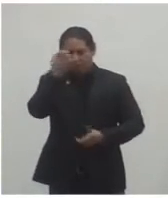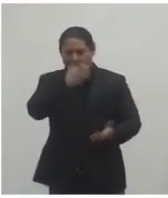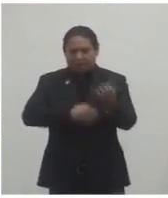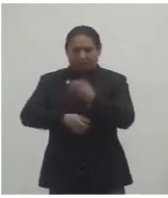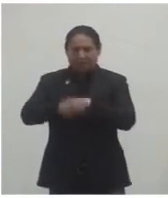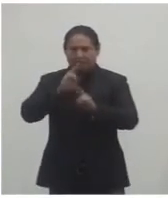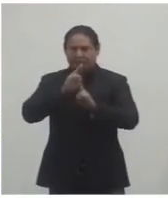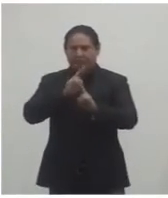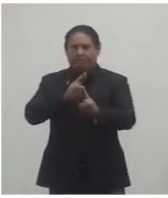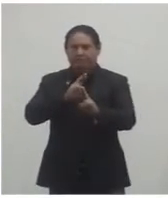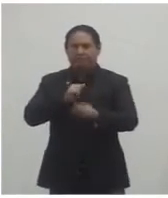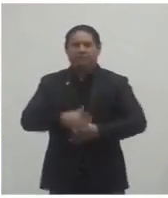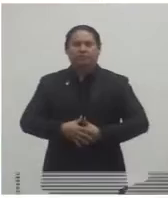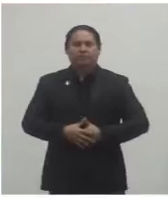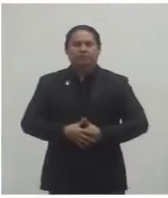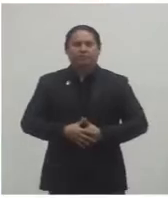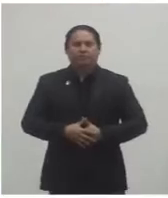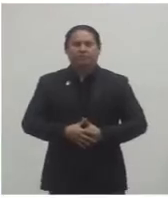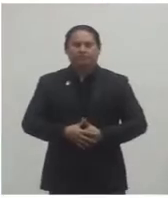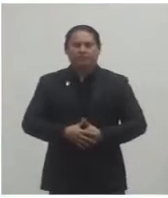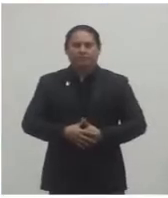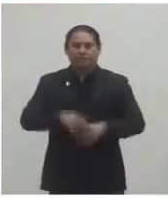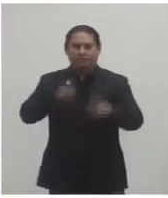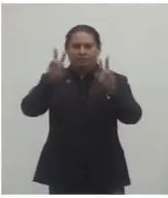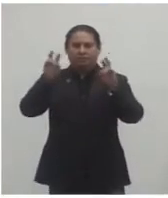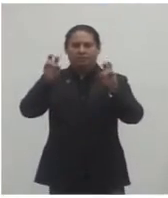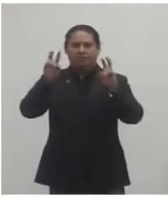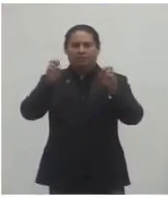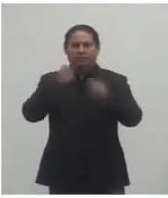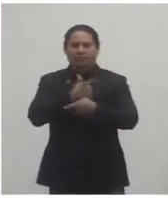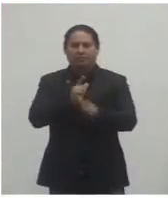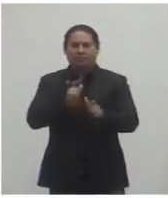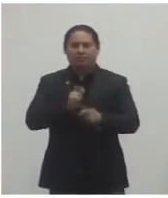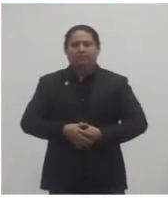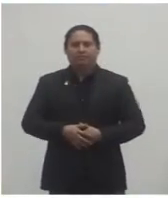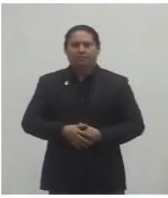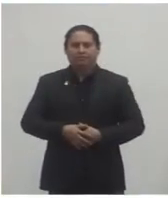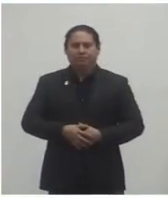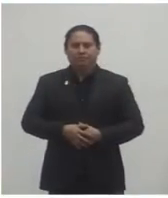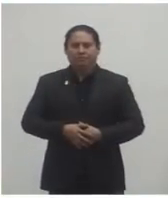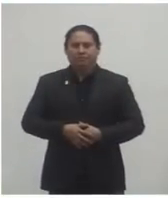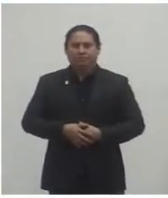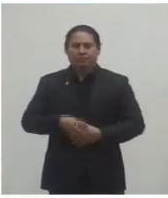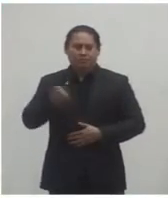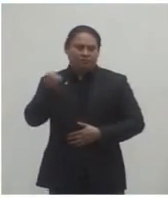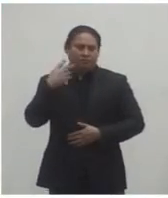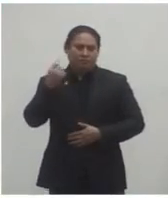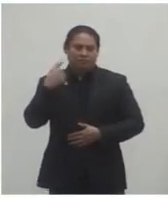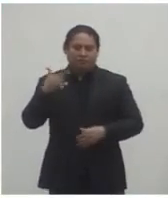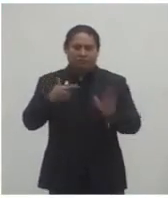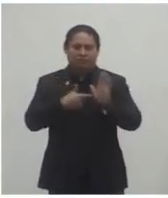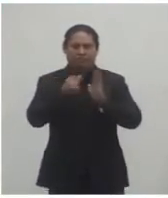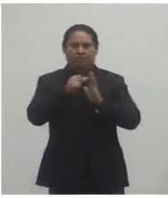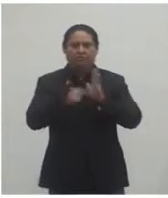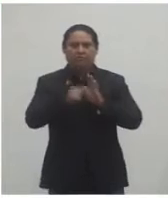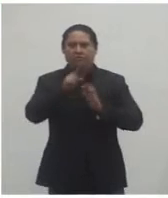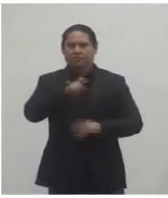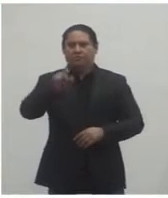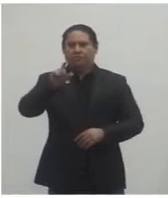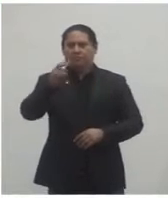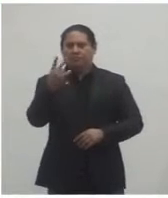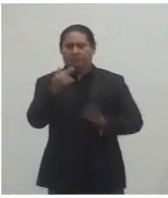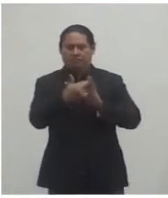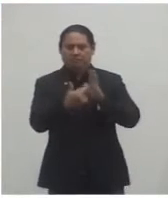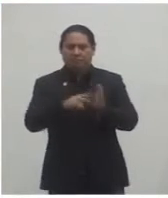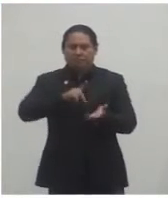estudio y dictamen. Asuntos generales. Honorable Asamblea, con fundamento en el artículo 122